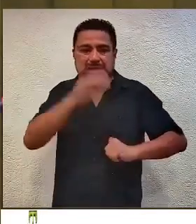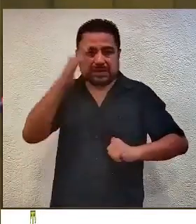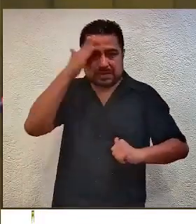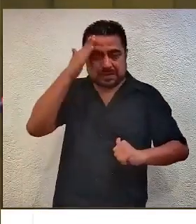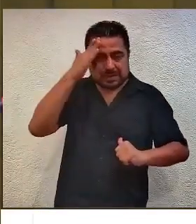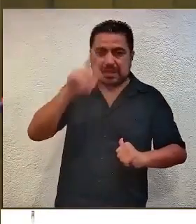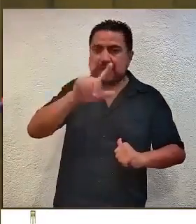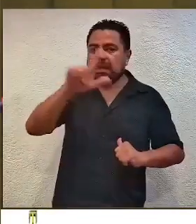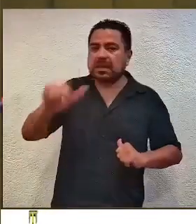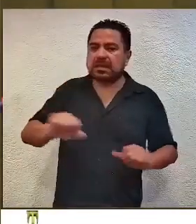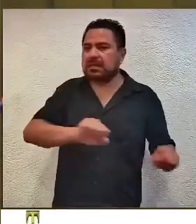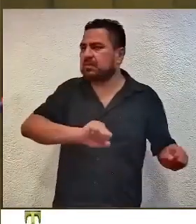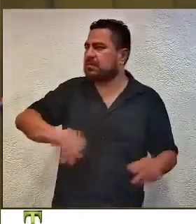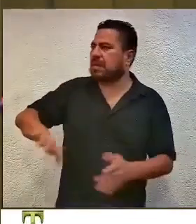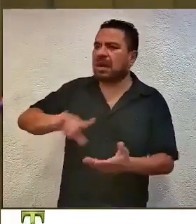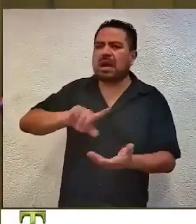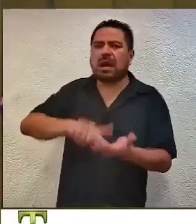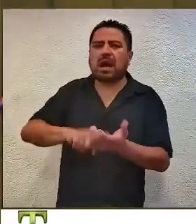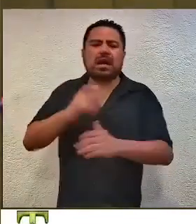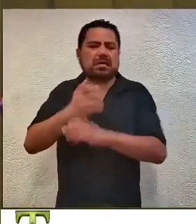y dejar sin efecto